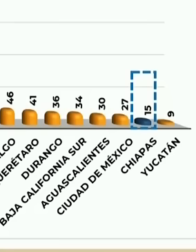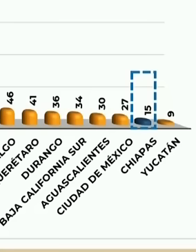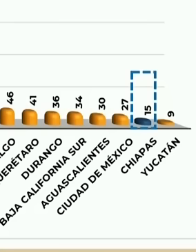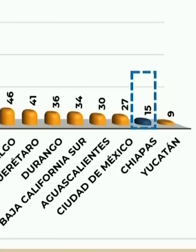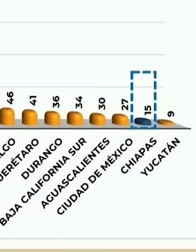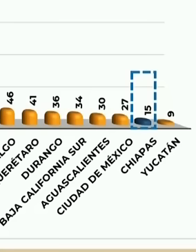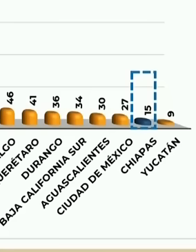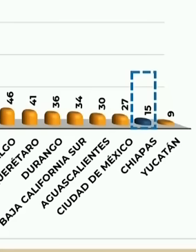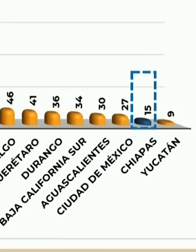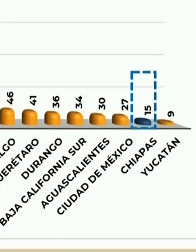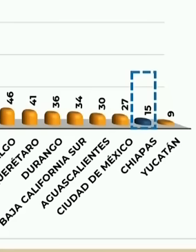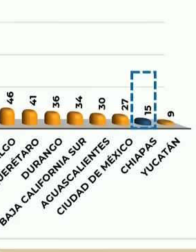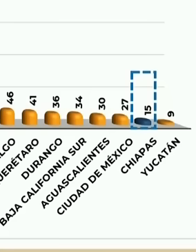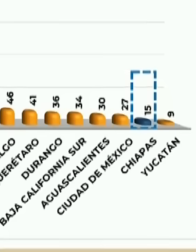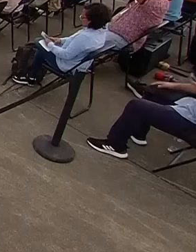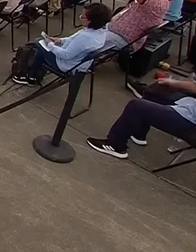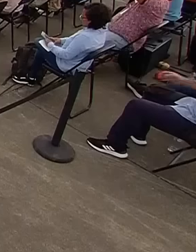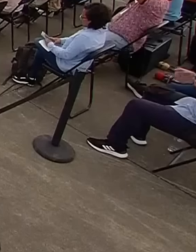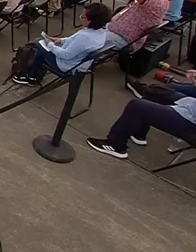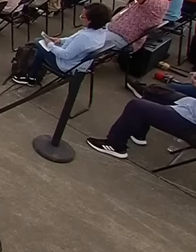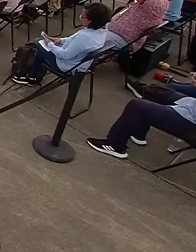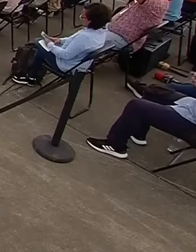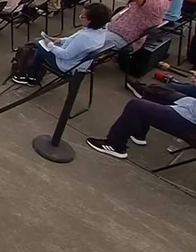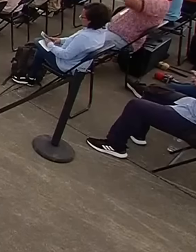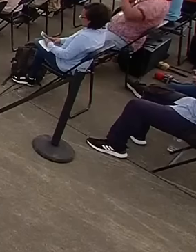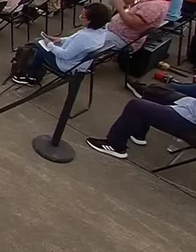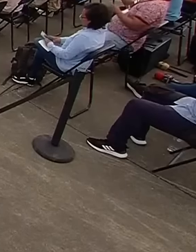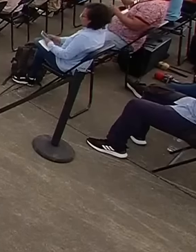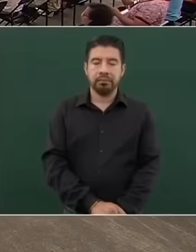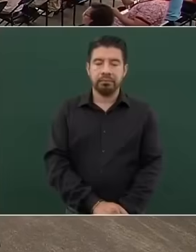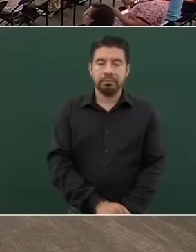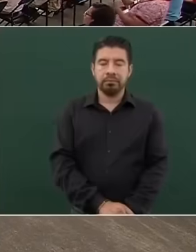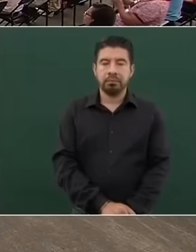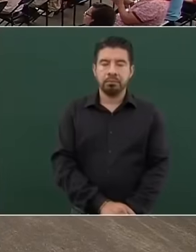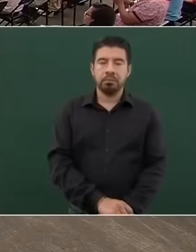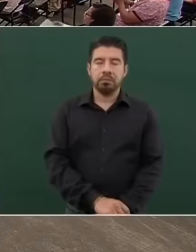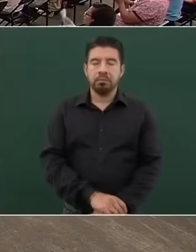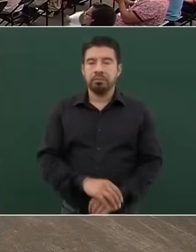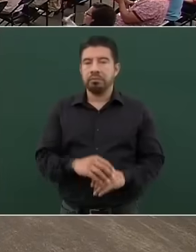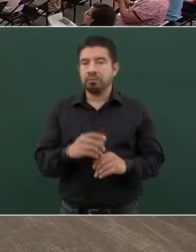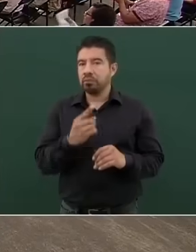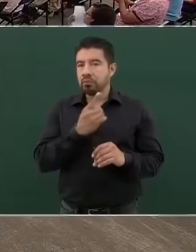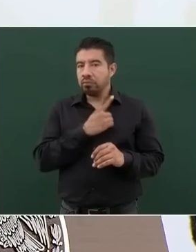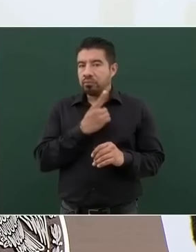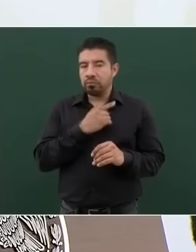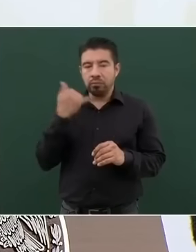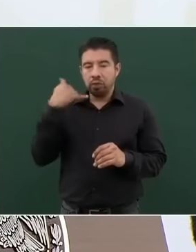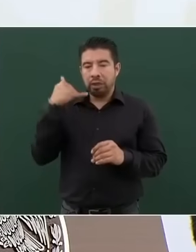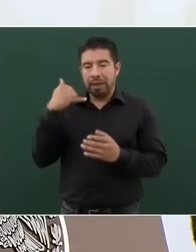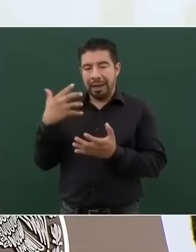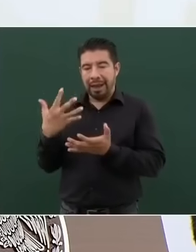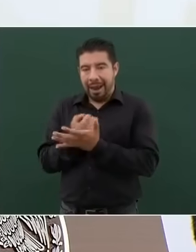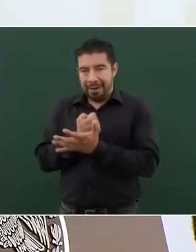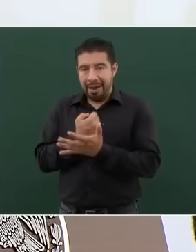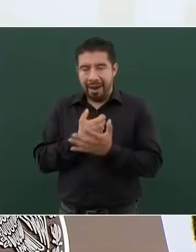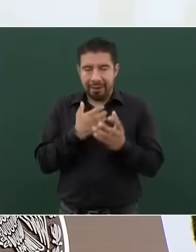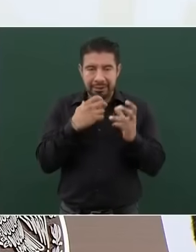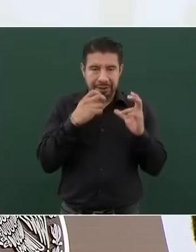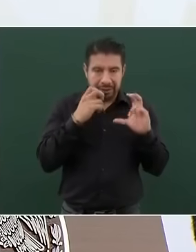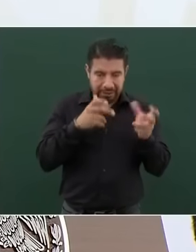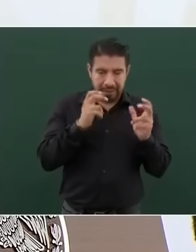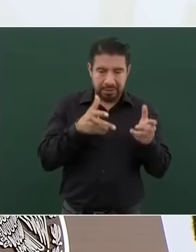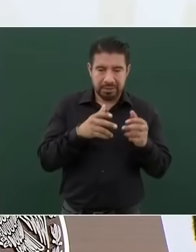Yucatán a Chiapas en menos homicidios por cada 100000 habitantes